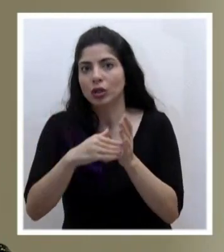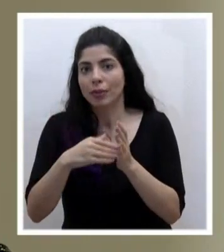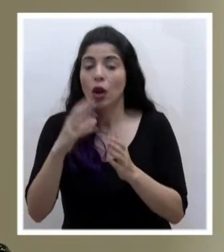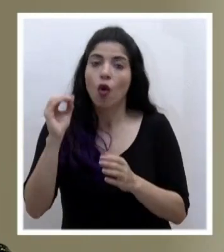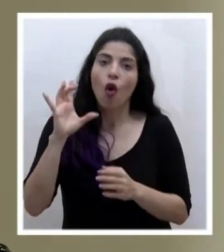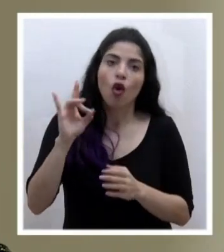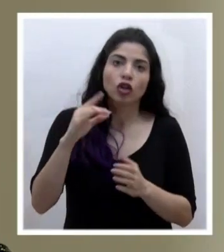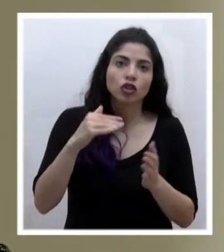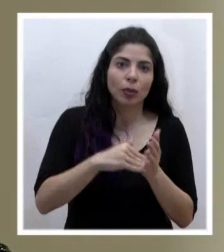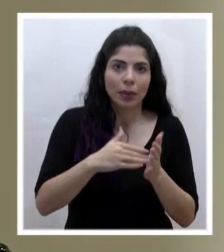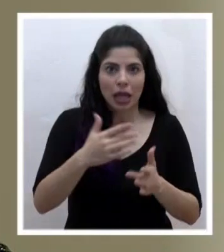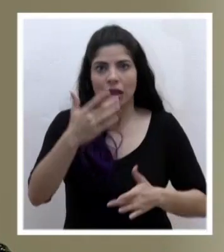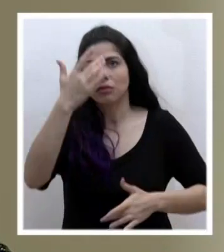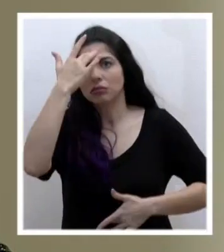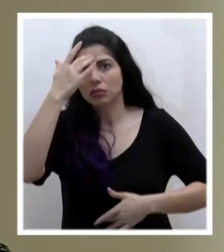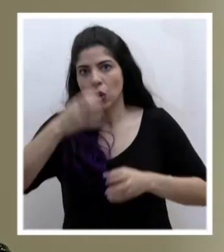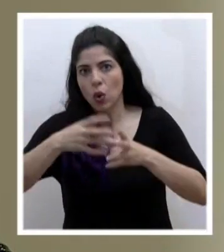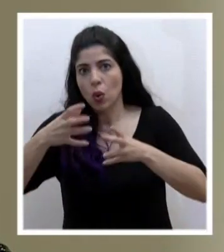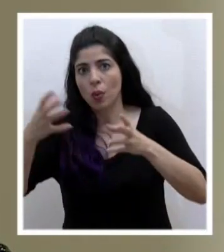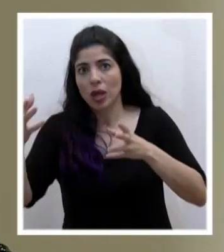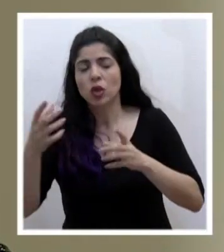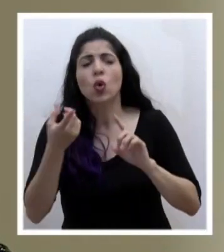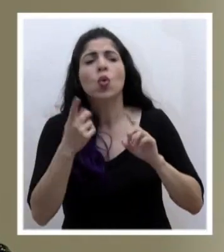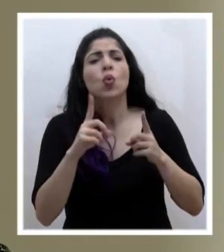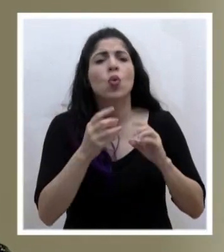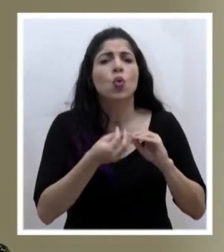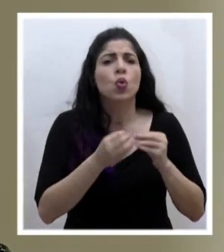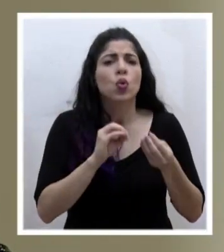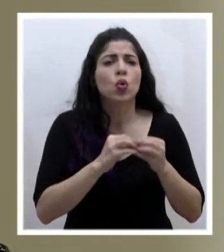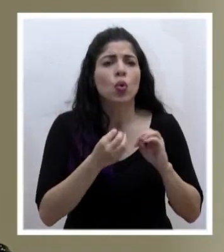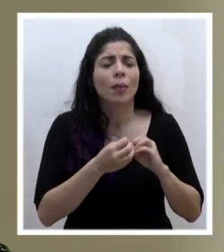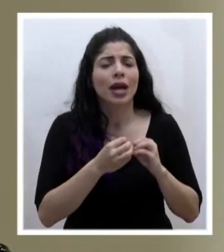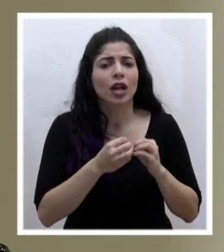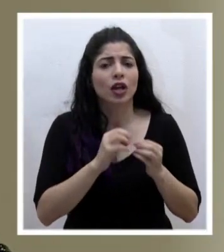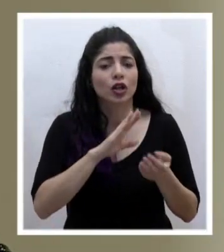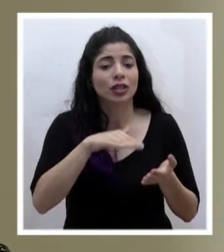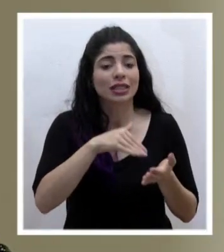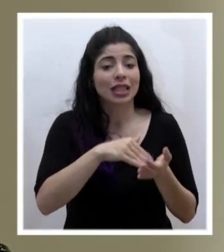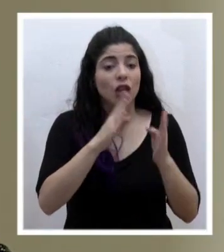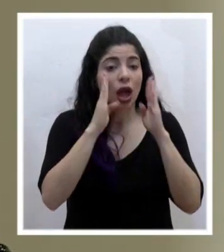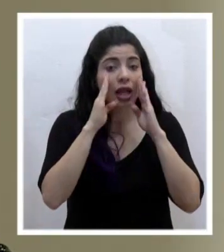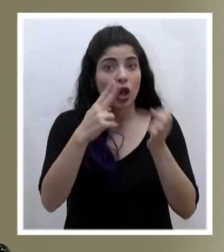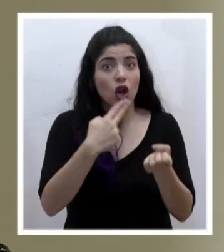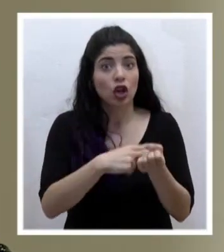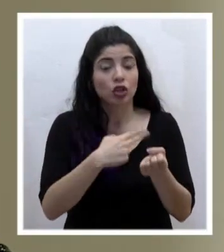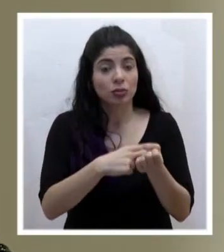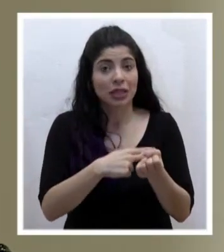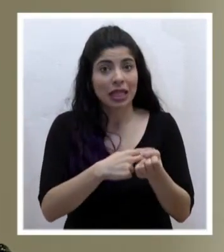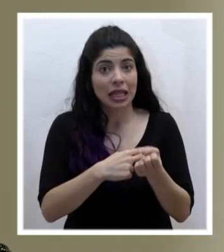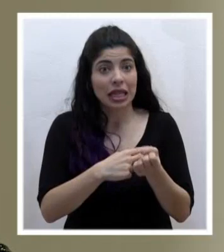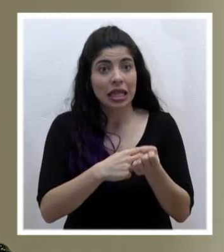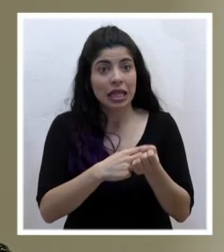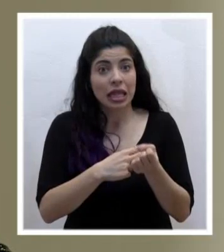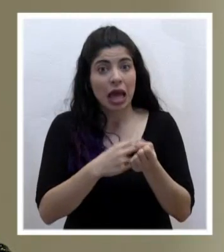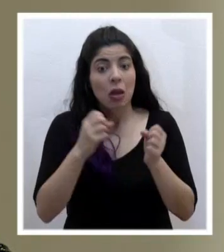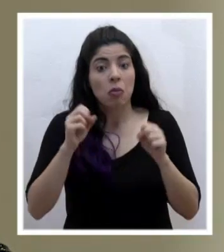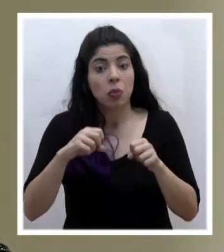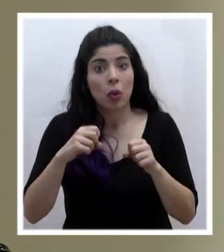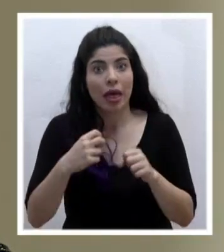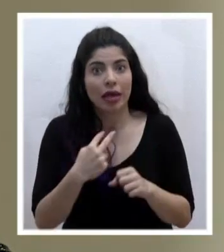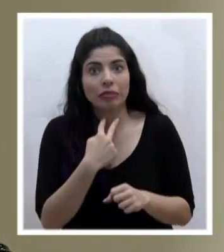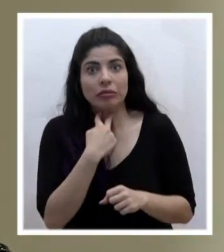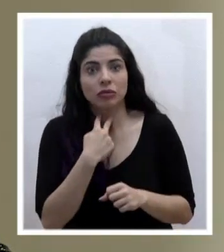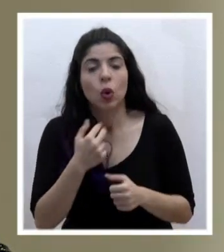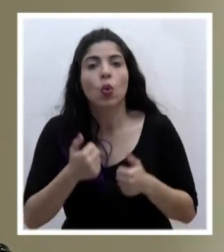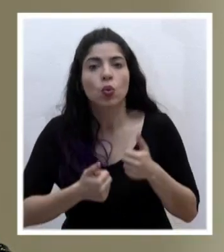unos 8.000 casos. ¿Cuál es el número que los centros de atención hospitalaria estarían en una ruta crítica? ¿Cuál es el